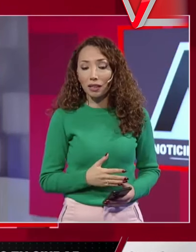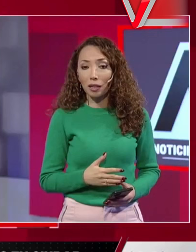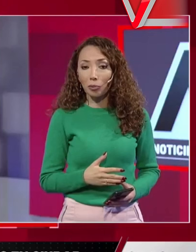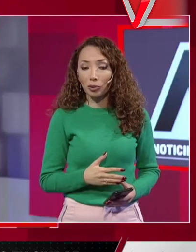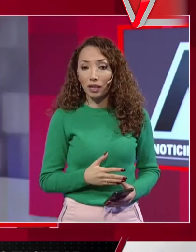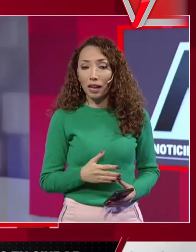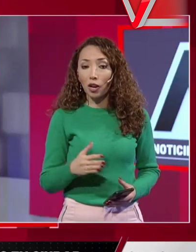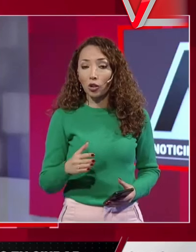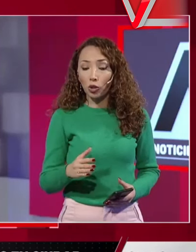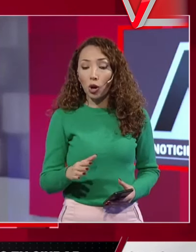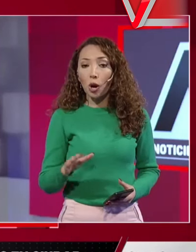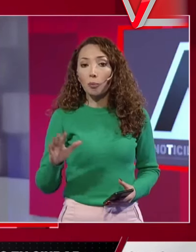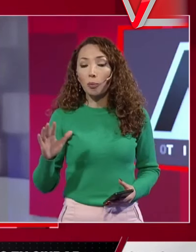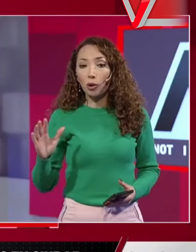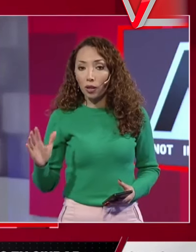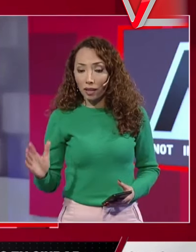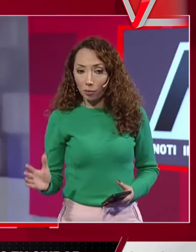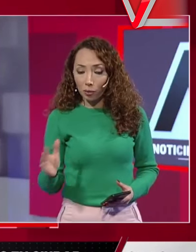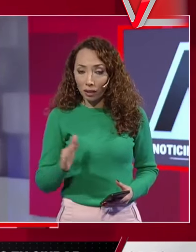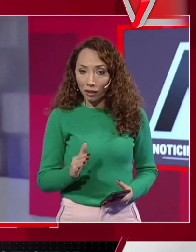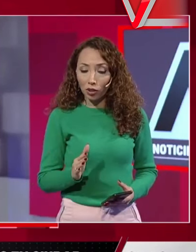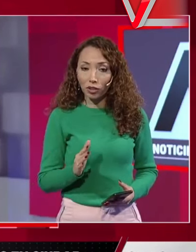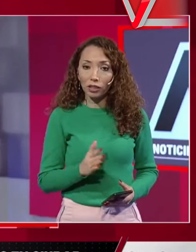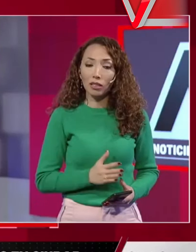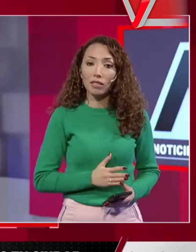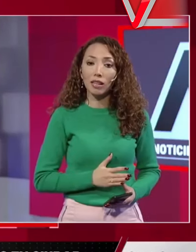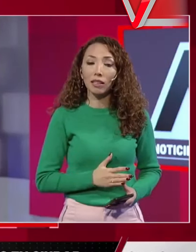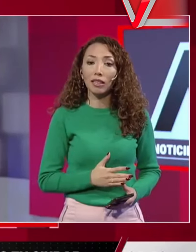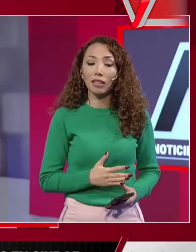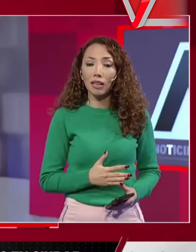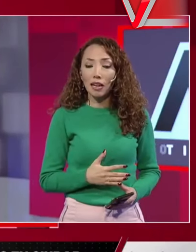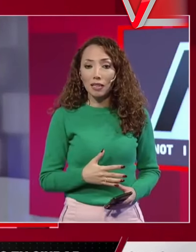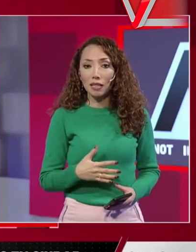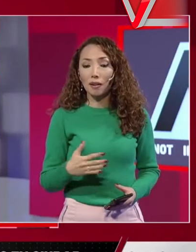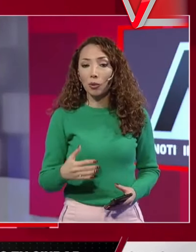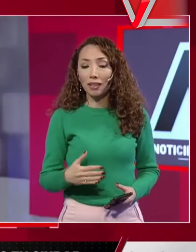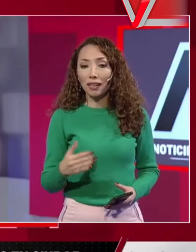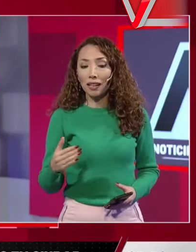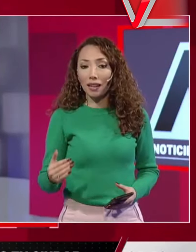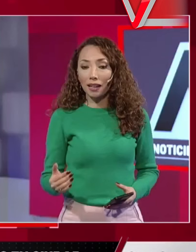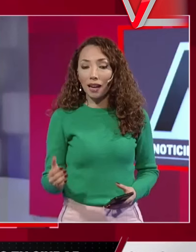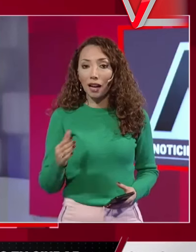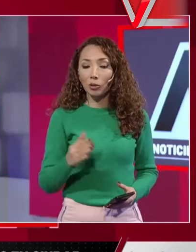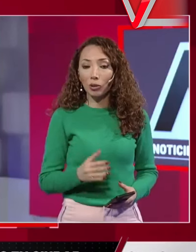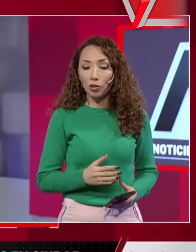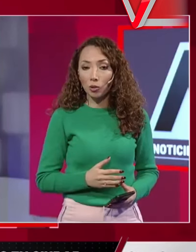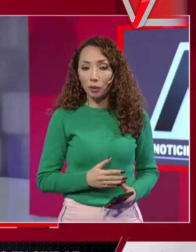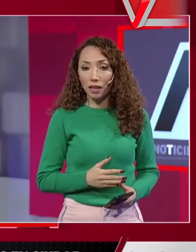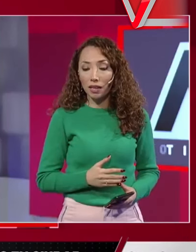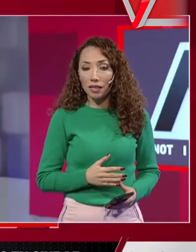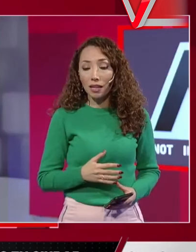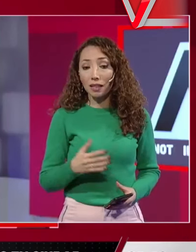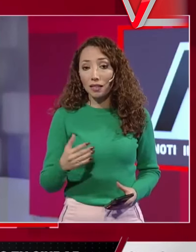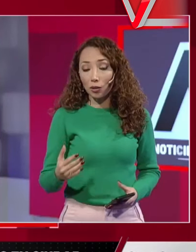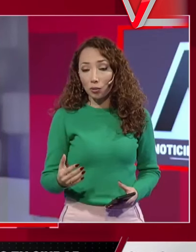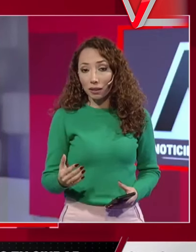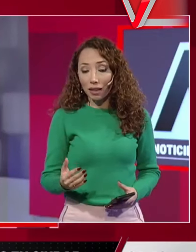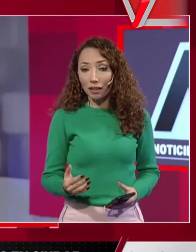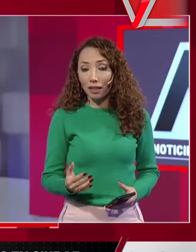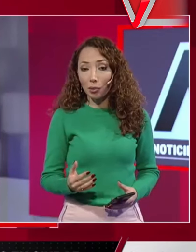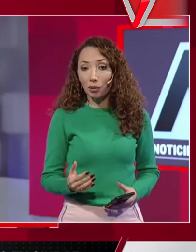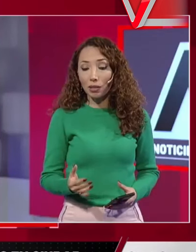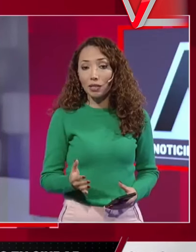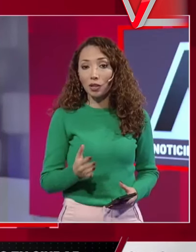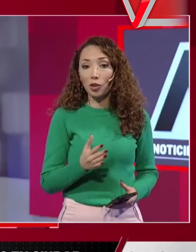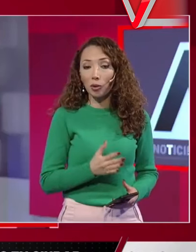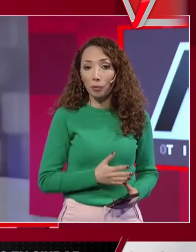posibilidad de imputarla o no. Por el momento, lo que nos decían es que se evalúa trasladarla a alguno de los hospitales de salud mental